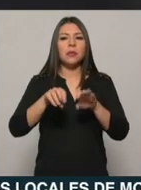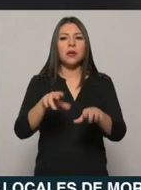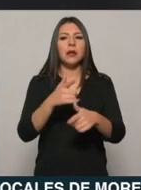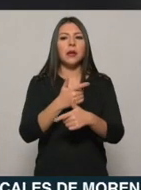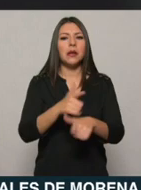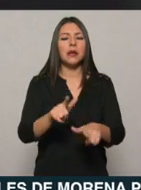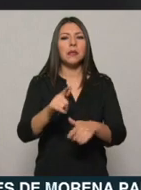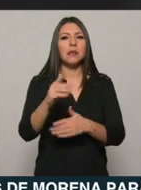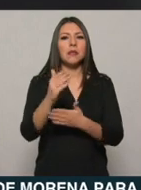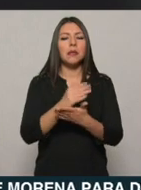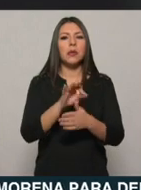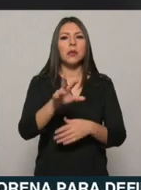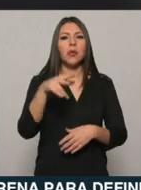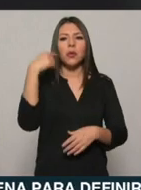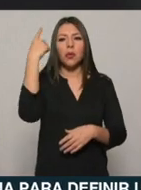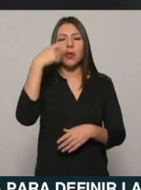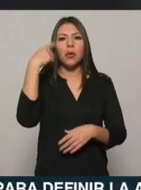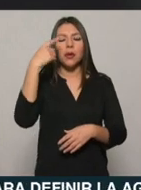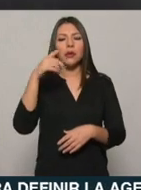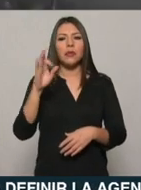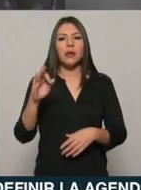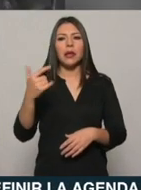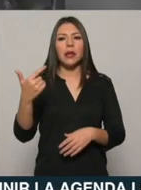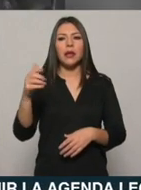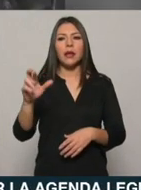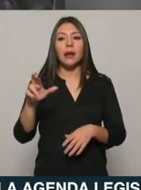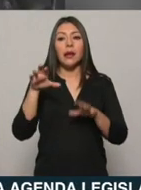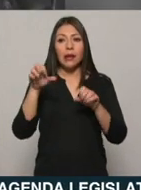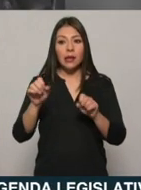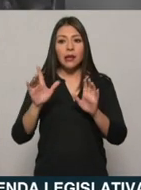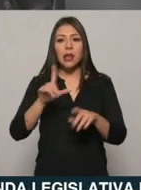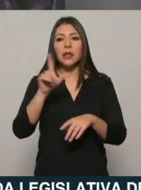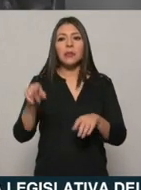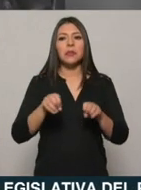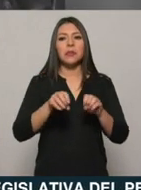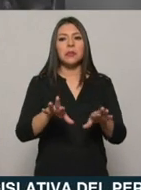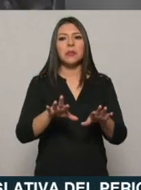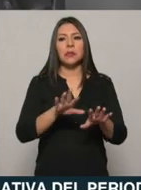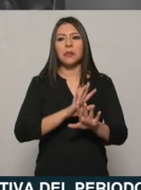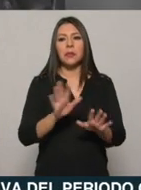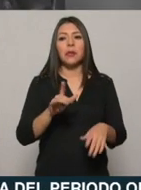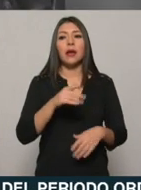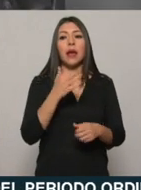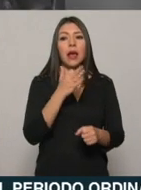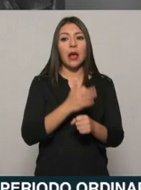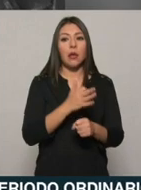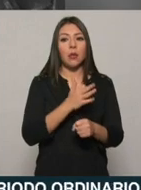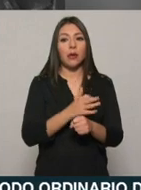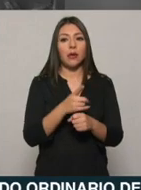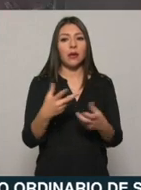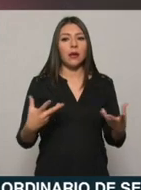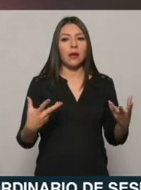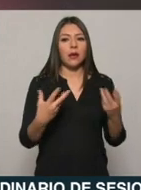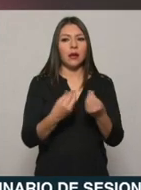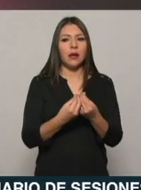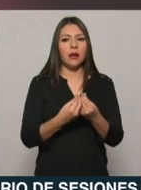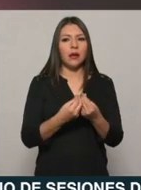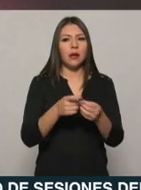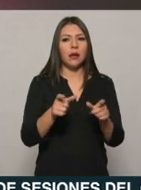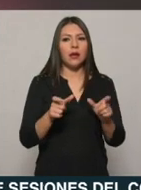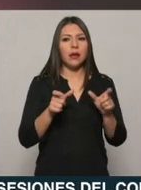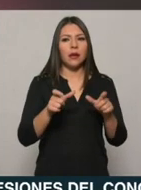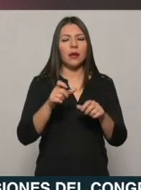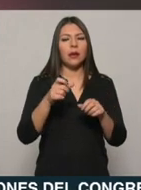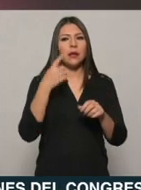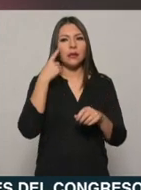menos de 48 horas por parte de la Fiscalía General del Estado. Comentó que en estos momentos se encuentra reunido con la Mesa de Seguridad Nacional